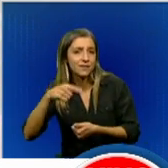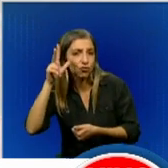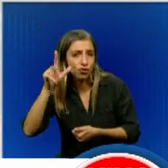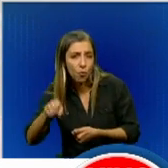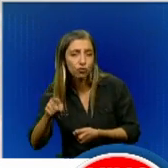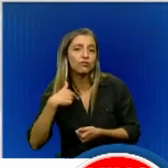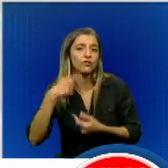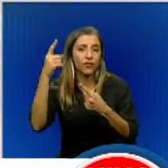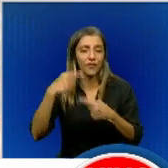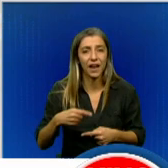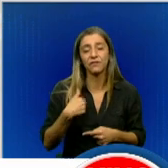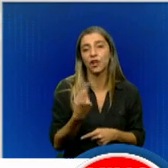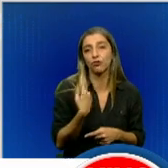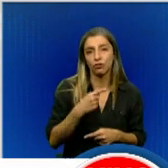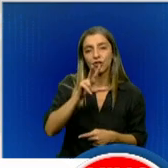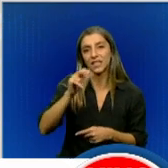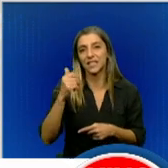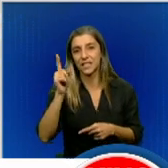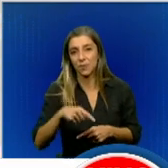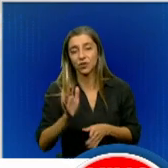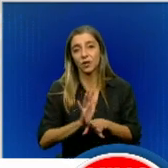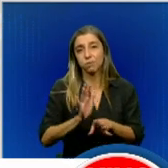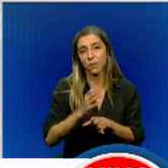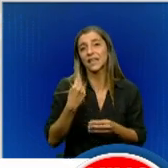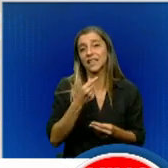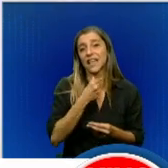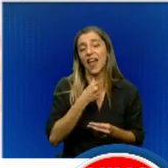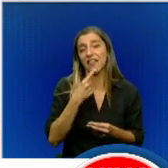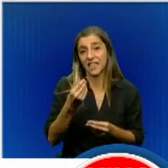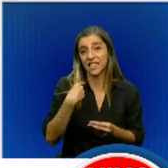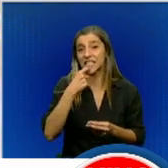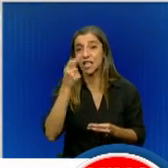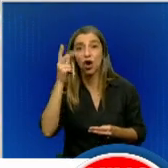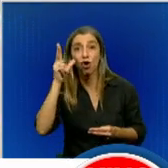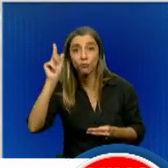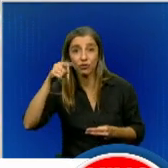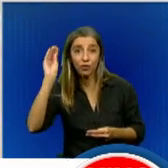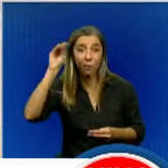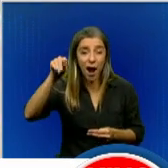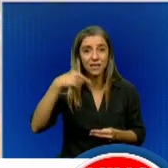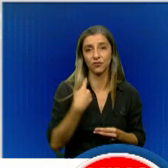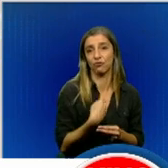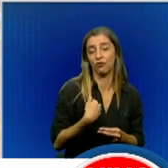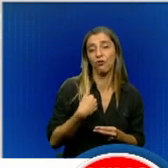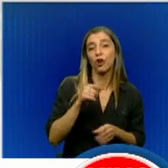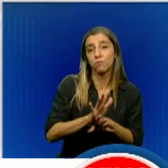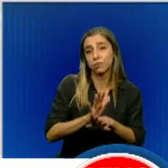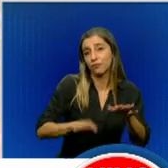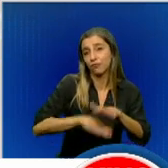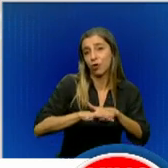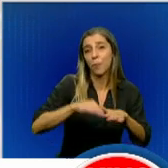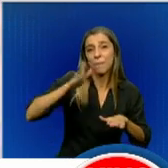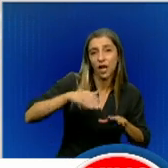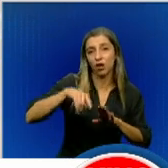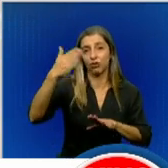36 por ciento estamos por arriba de lo que estaríamos nosotros tratando en este caso con este proyecto en la libertad última